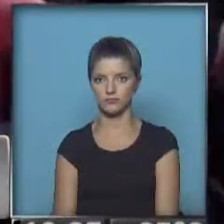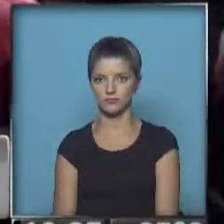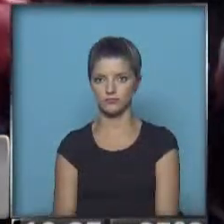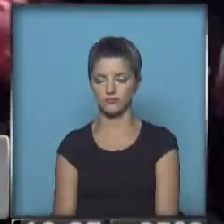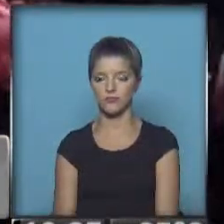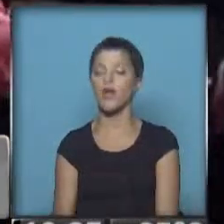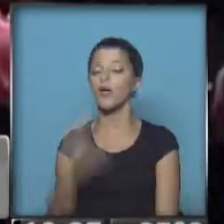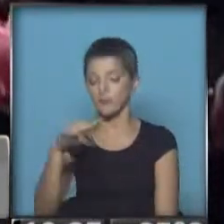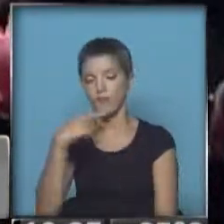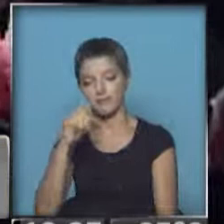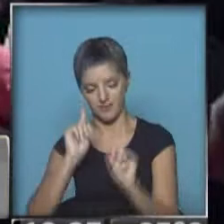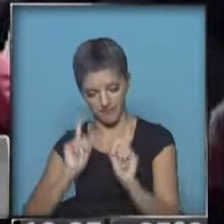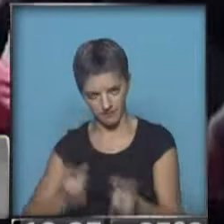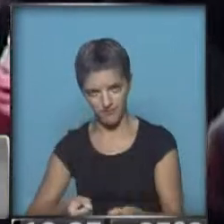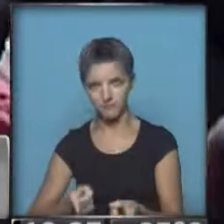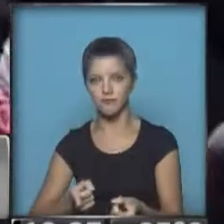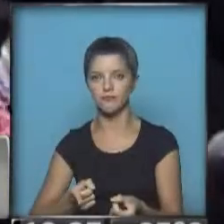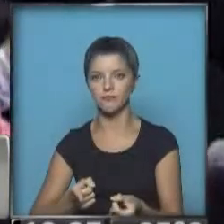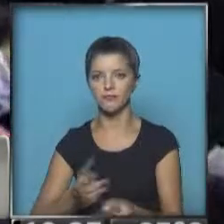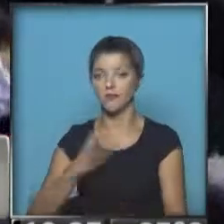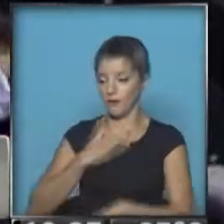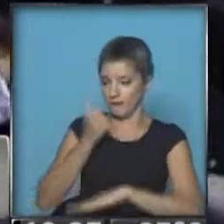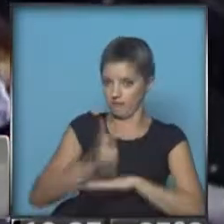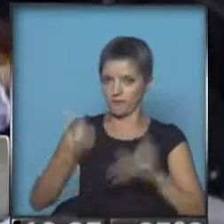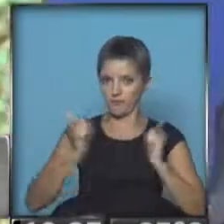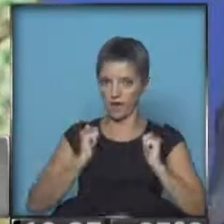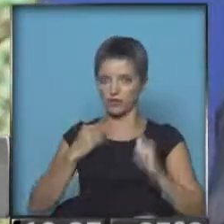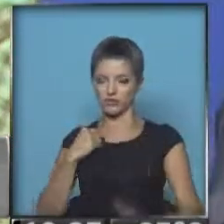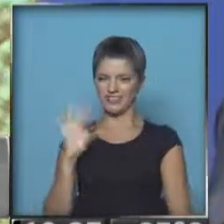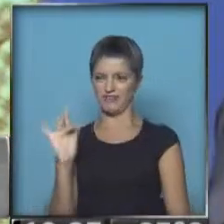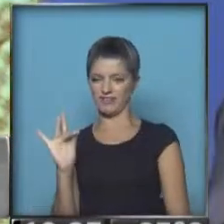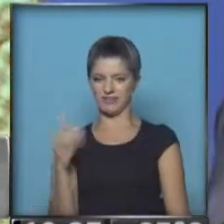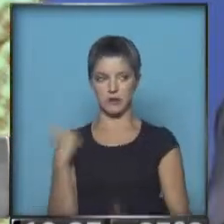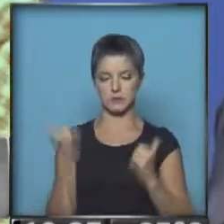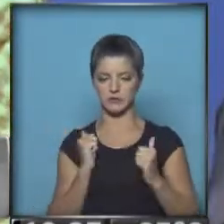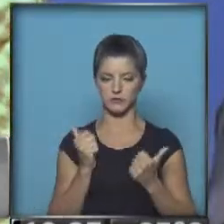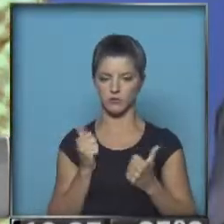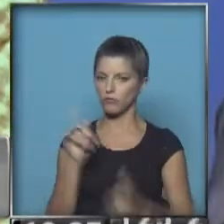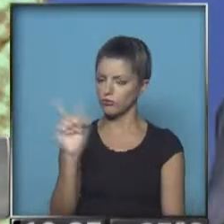debo decir también que estar acá no me cuesta. No me cuesta porque